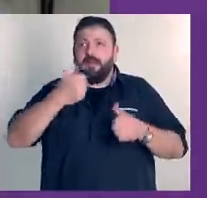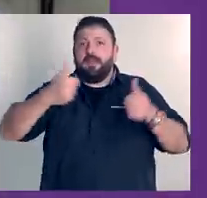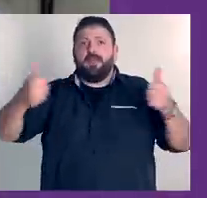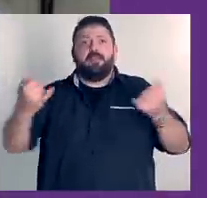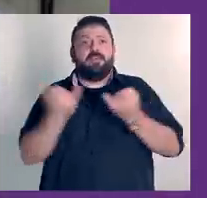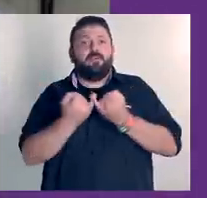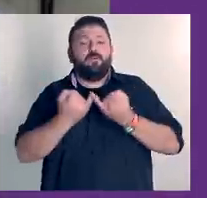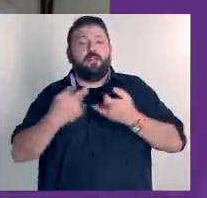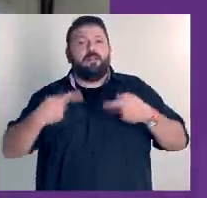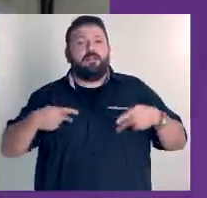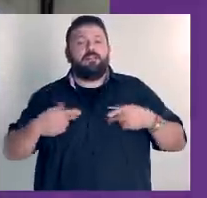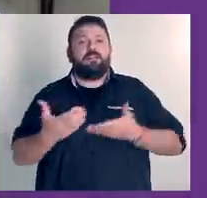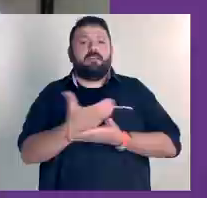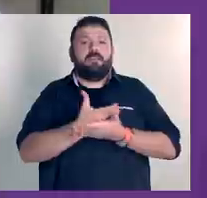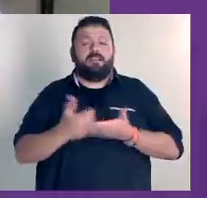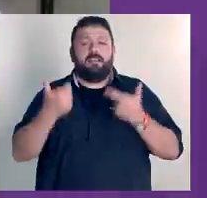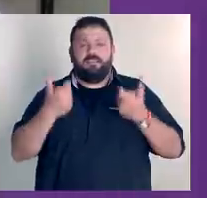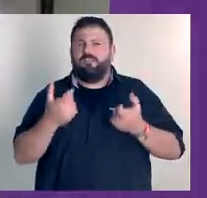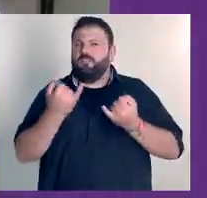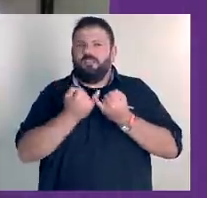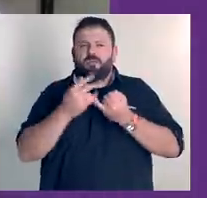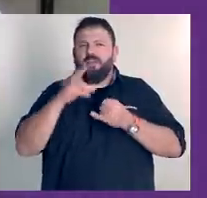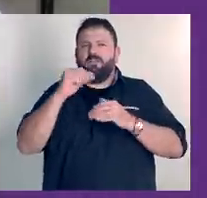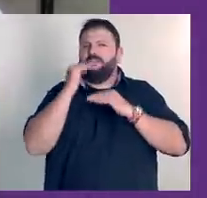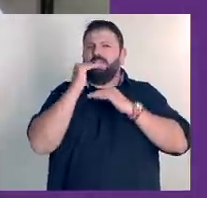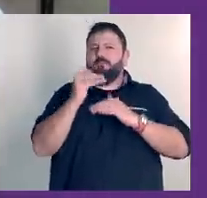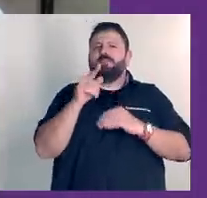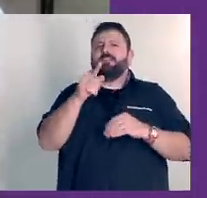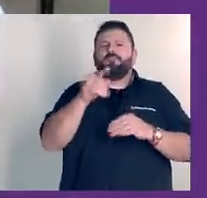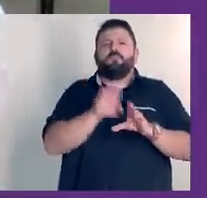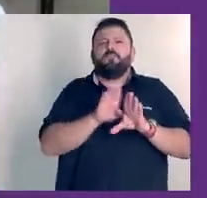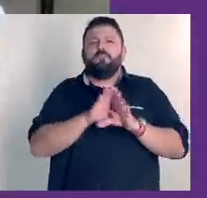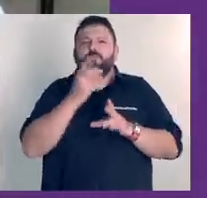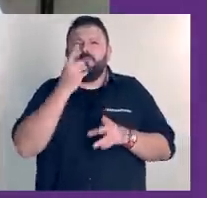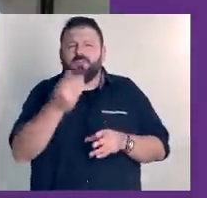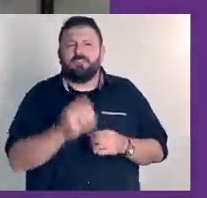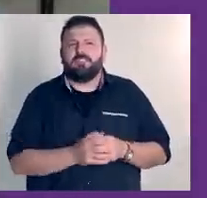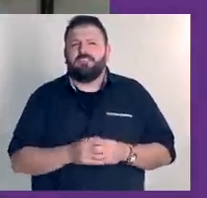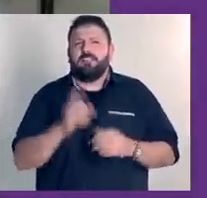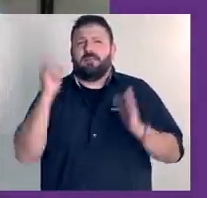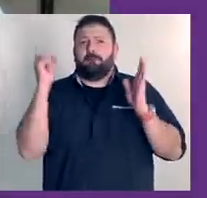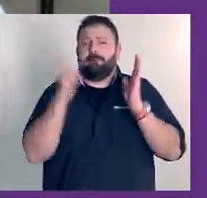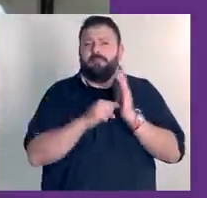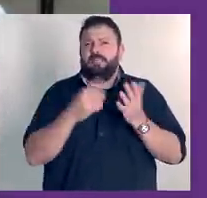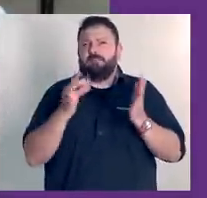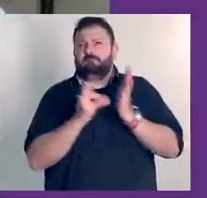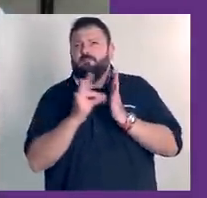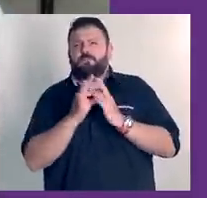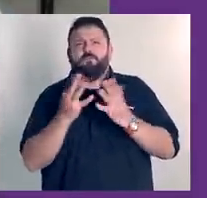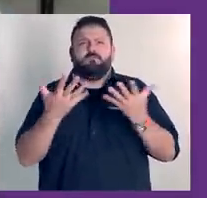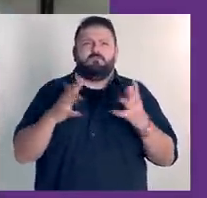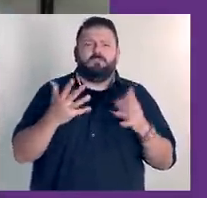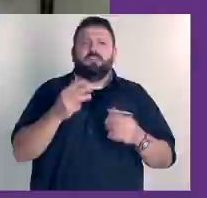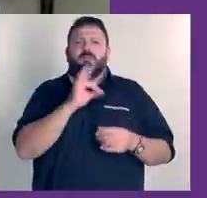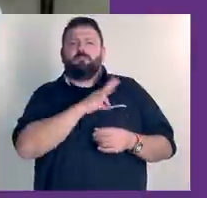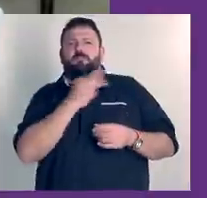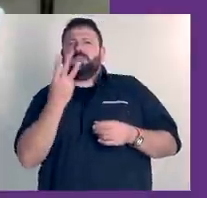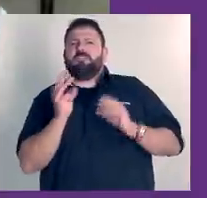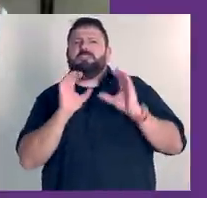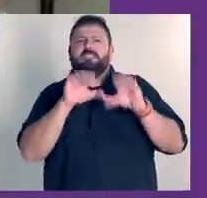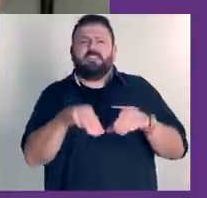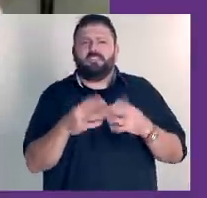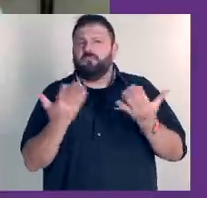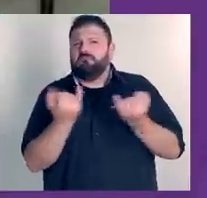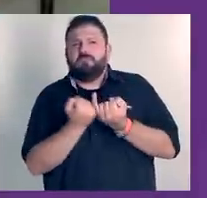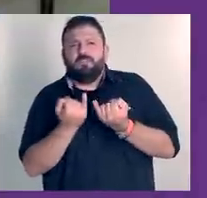te limites a los 2,000, vuélate. Es como decir, 1,000 puntos cuando menos. 3 inscritos cuando menos, que cada